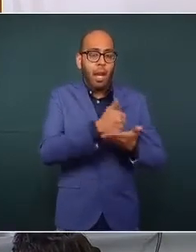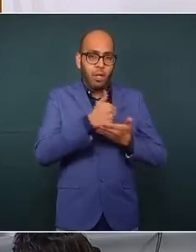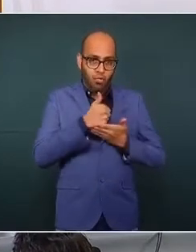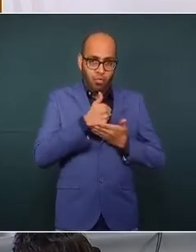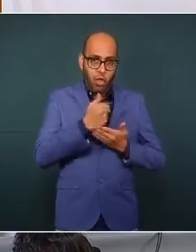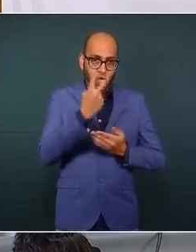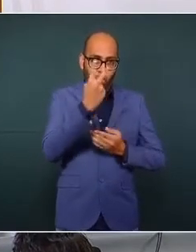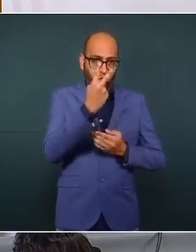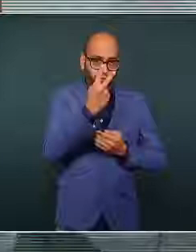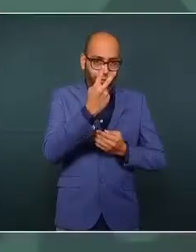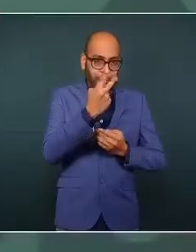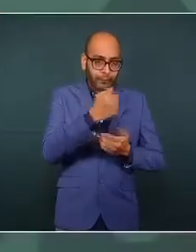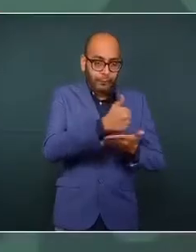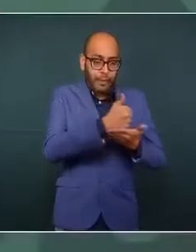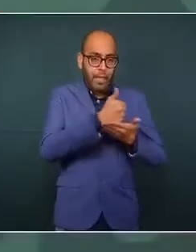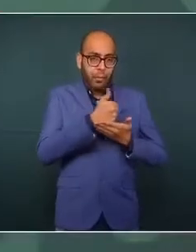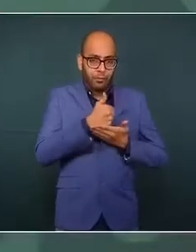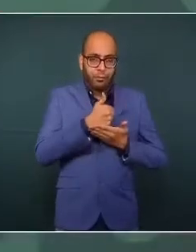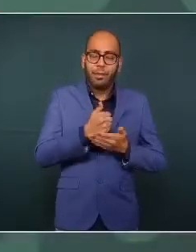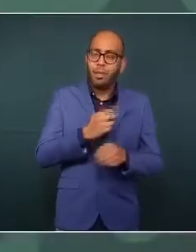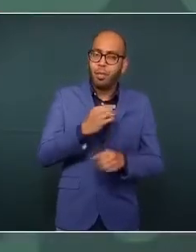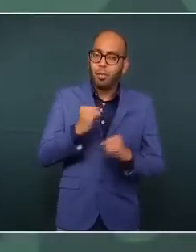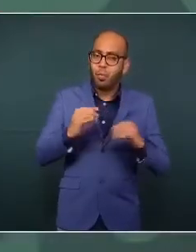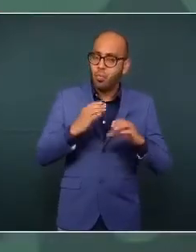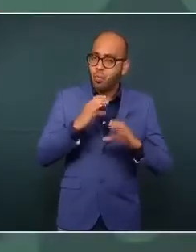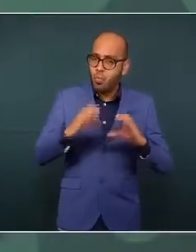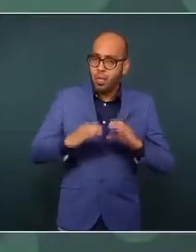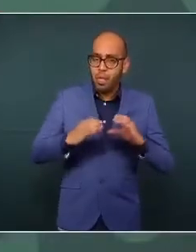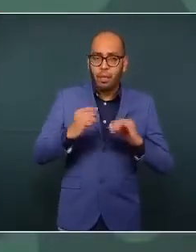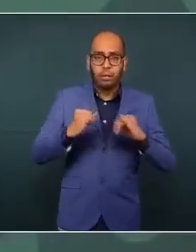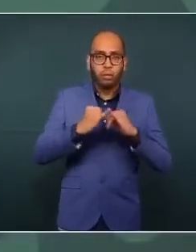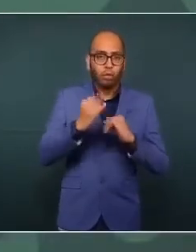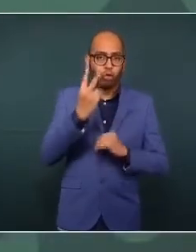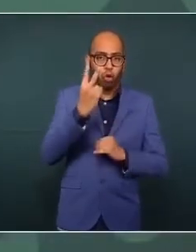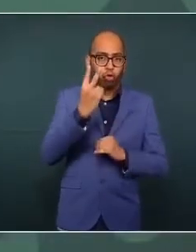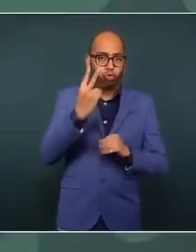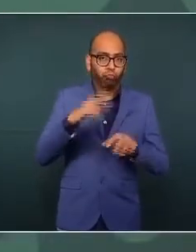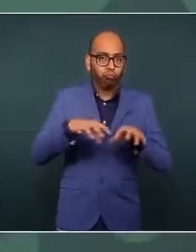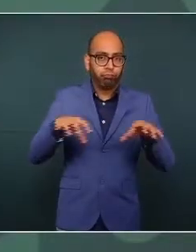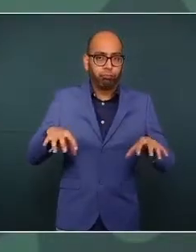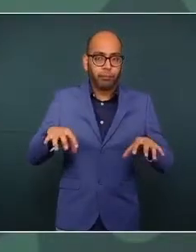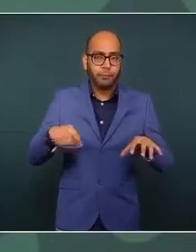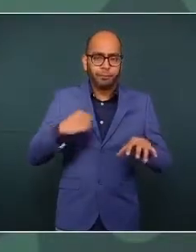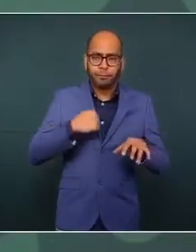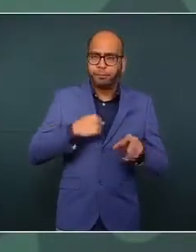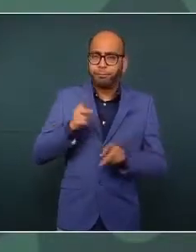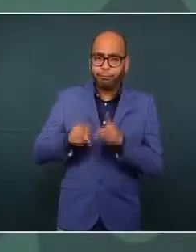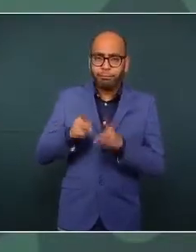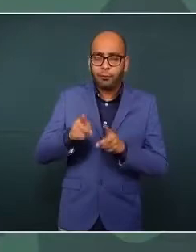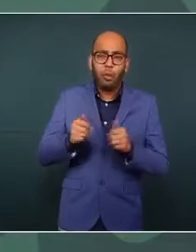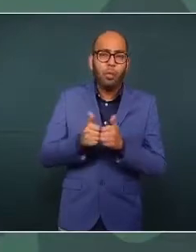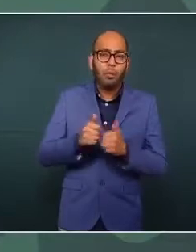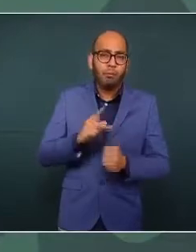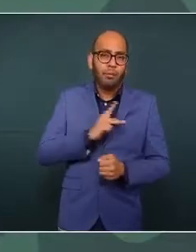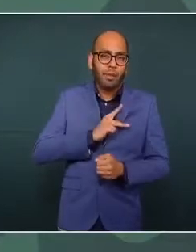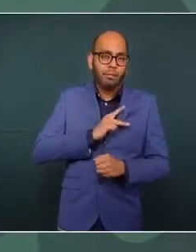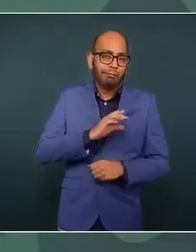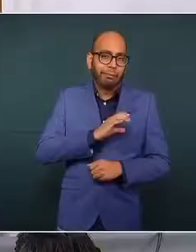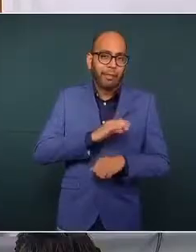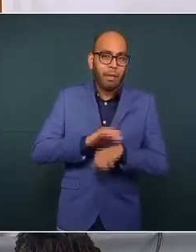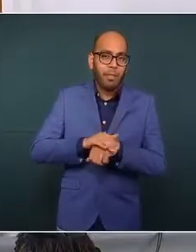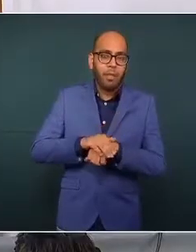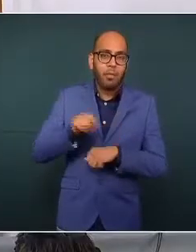a estas grandes instituciones. Y lo he platicado mucho con mi querido amigo Alfonso Durazo este tema. Así es